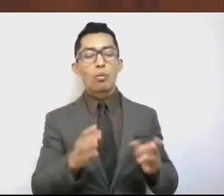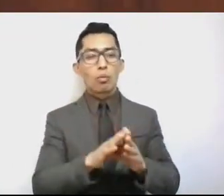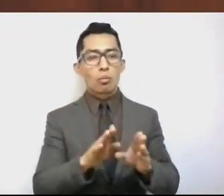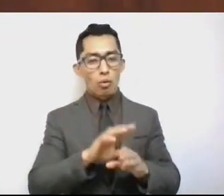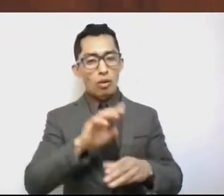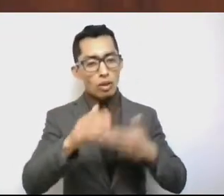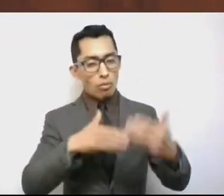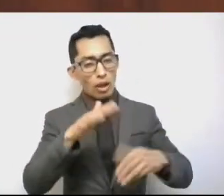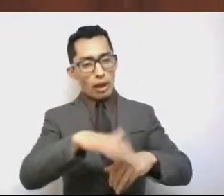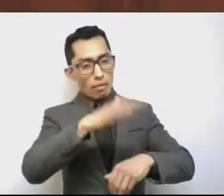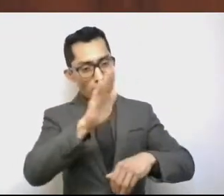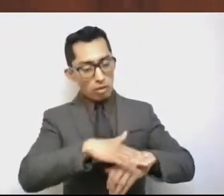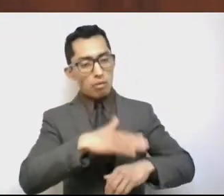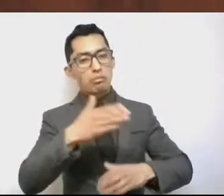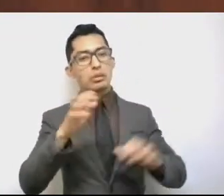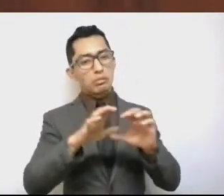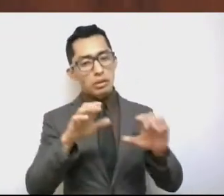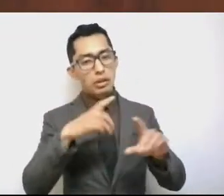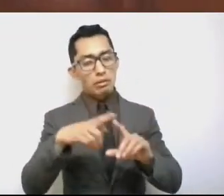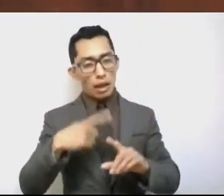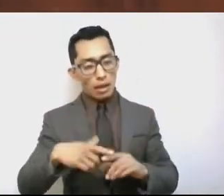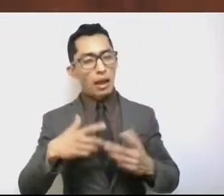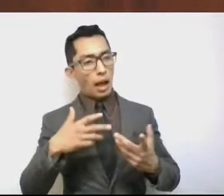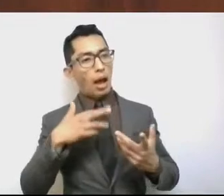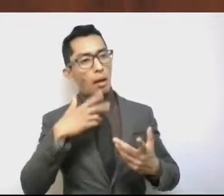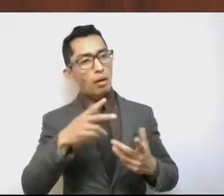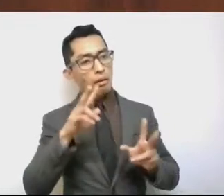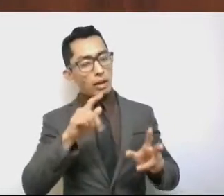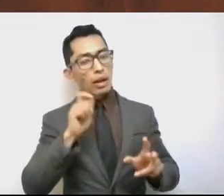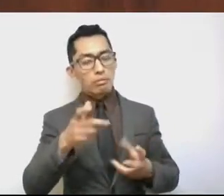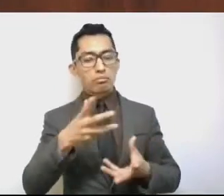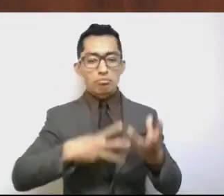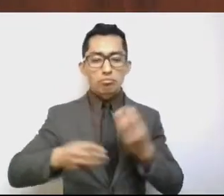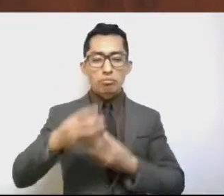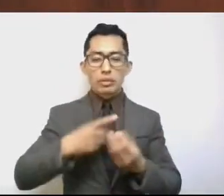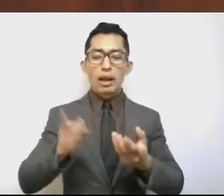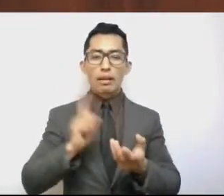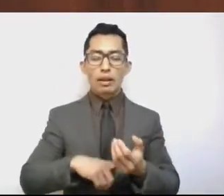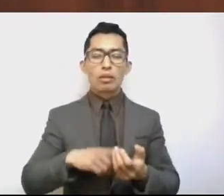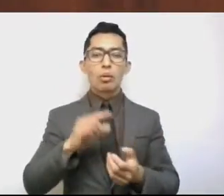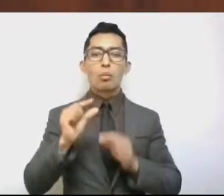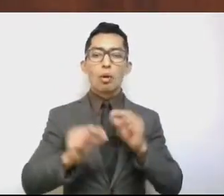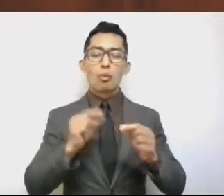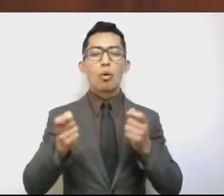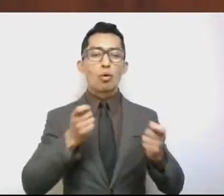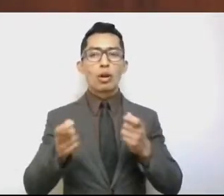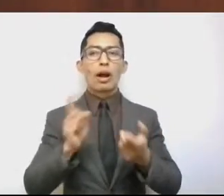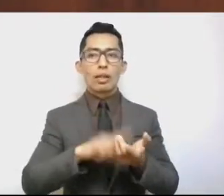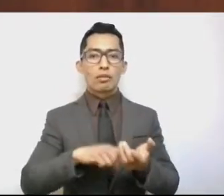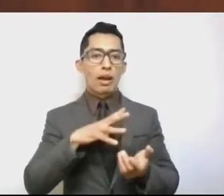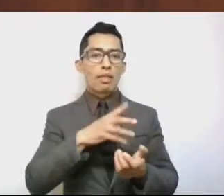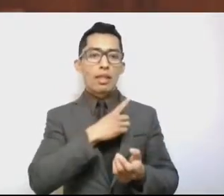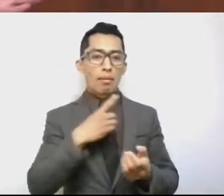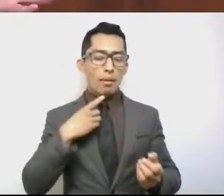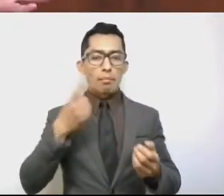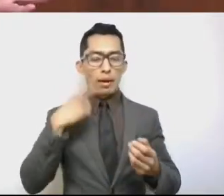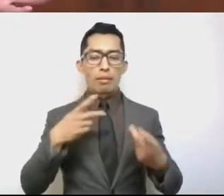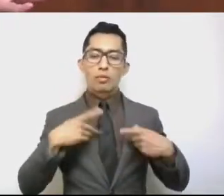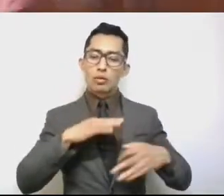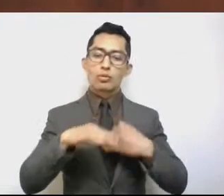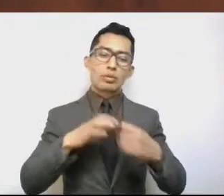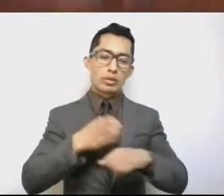calificaciones, de calificadoras, que hacen más manejable el manejo de la deuda y beneficios para la población del Estado de México,